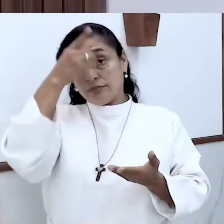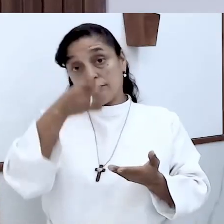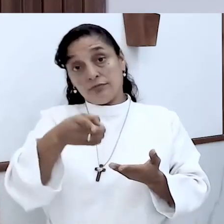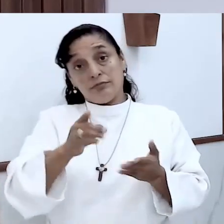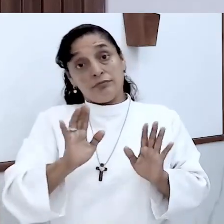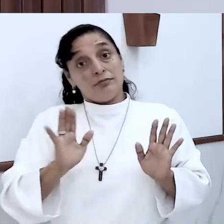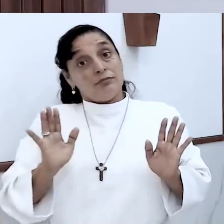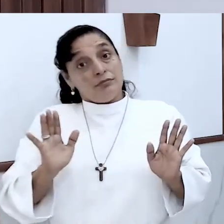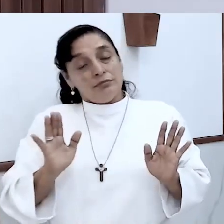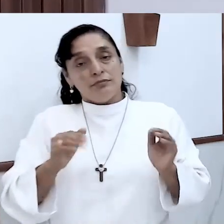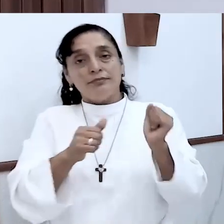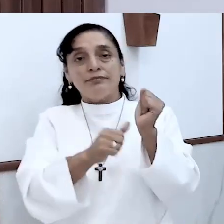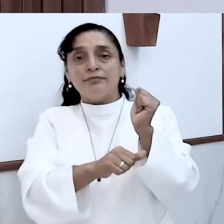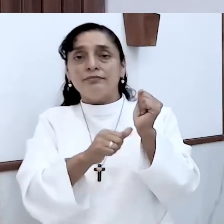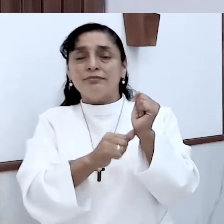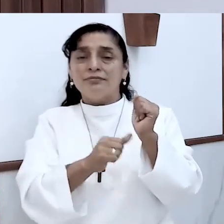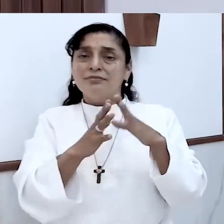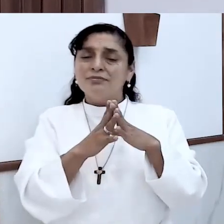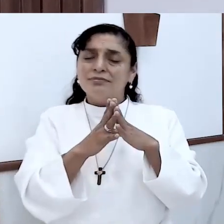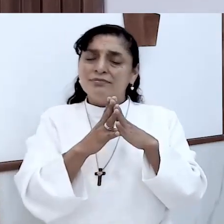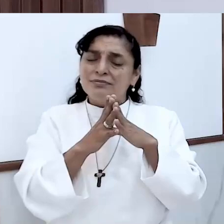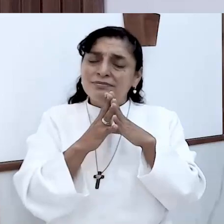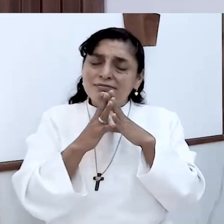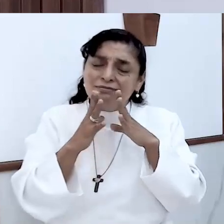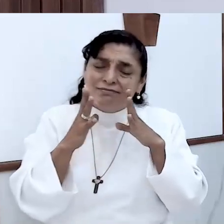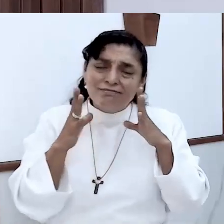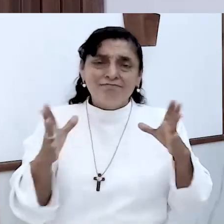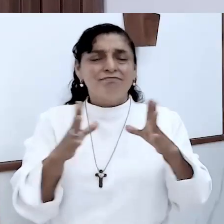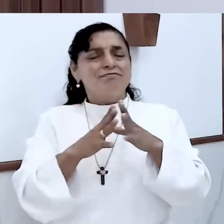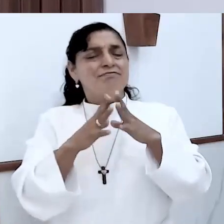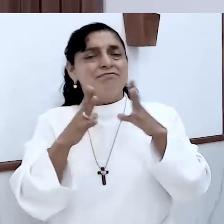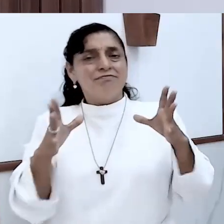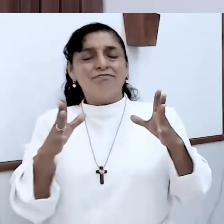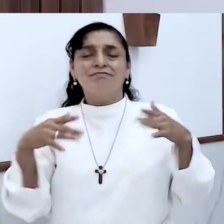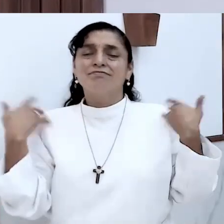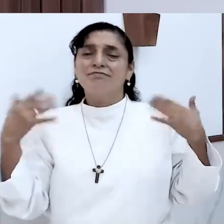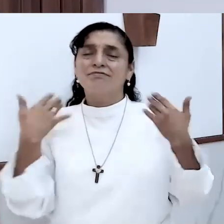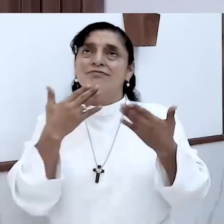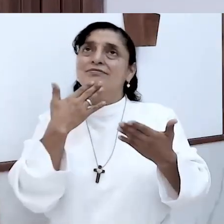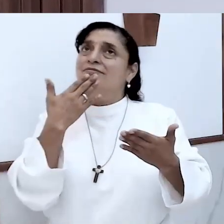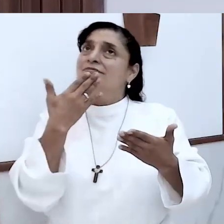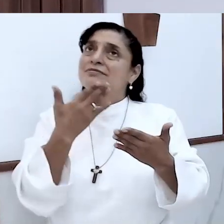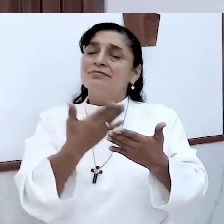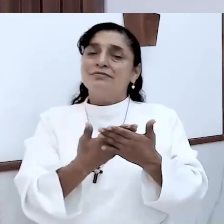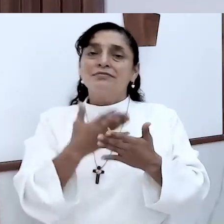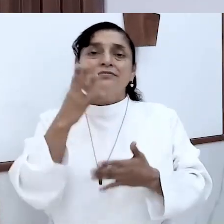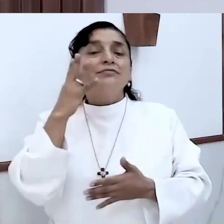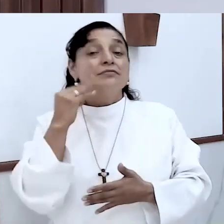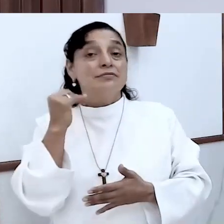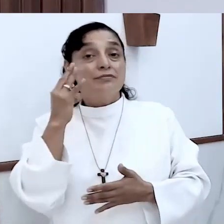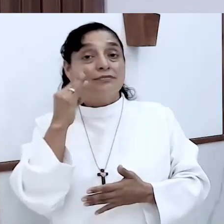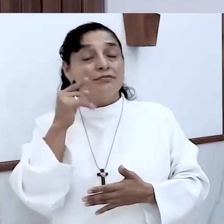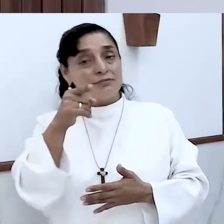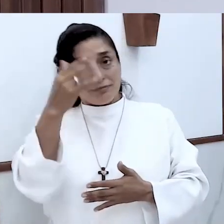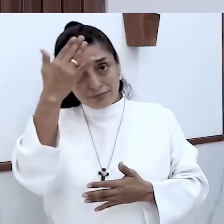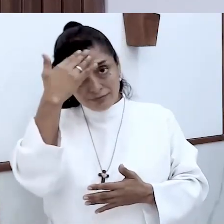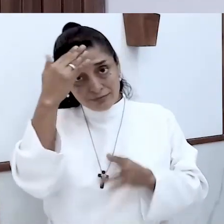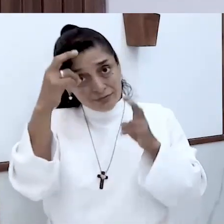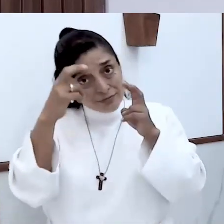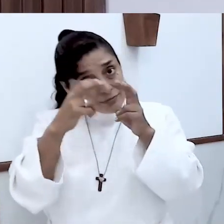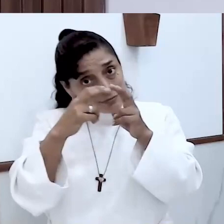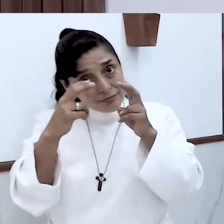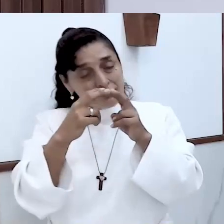hermanos, cuánta alegría, cuánta gratitud deberíamos experimentar al saber